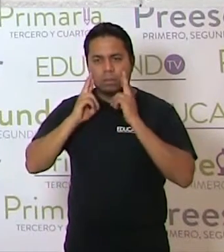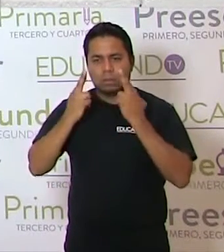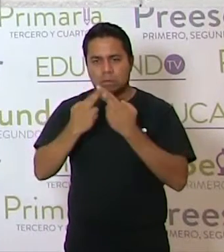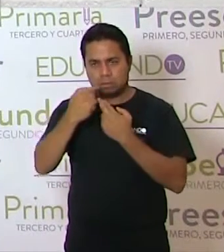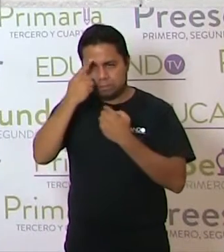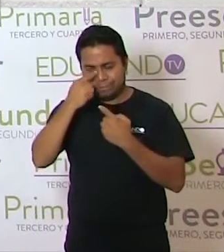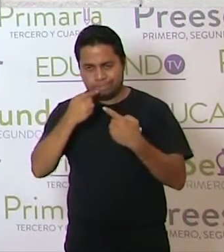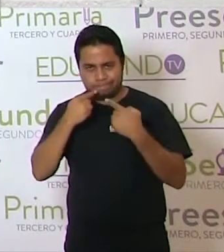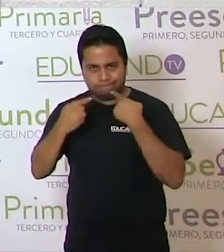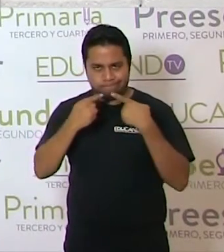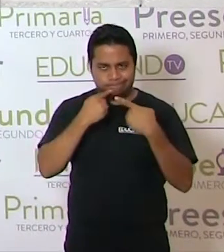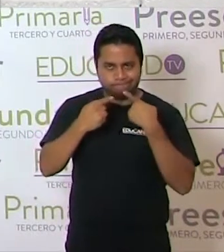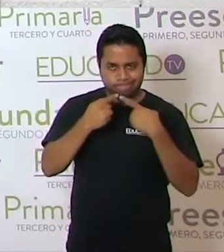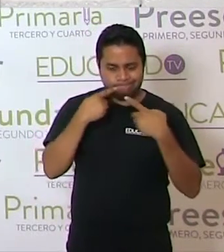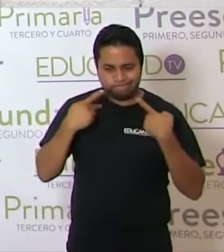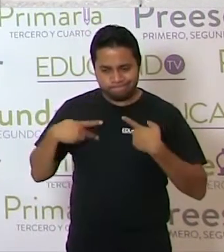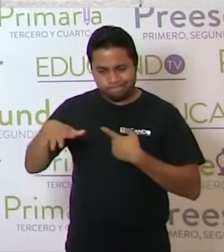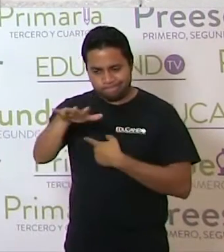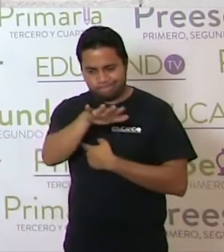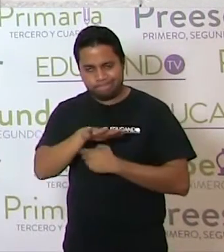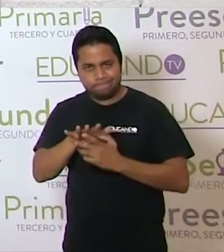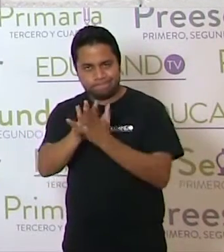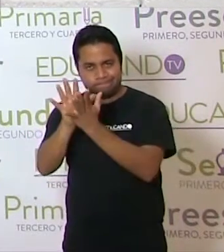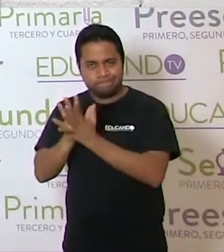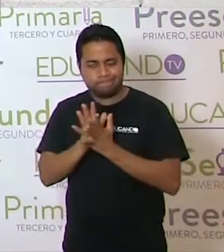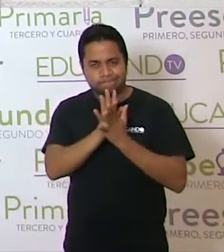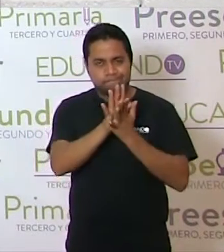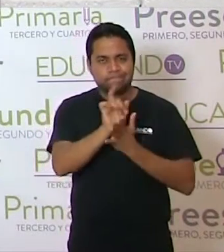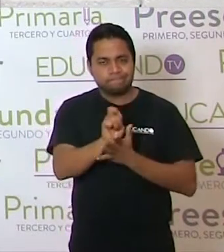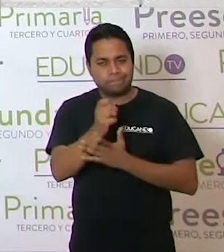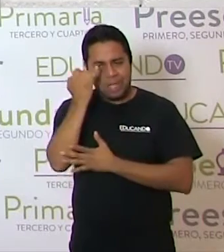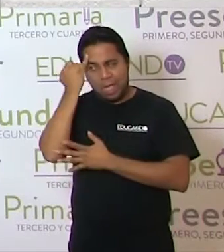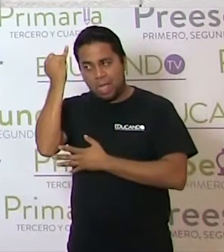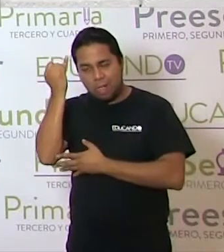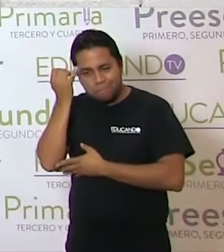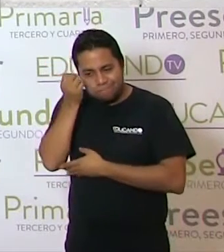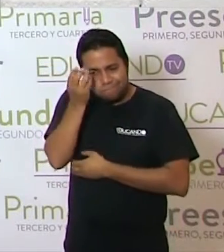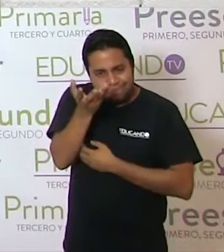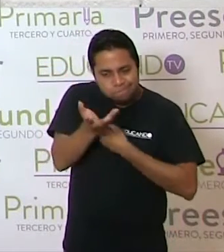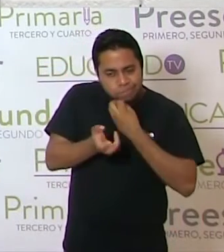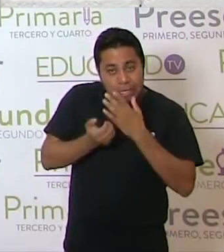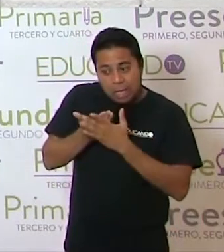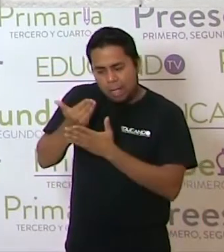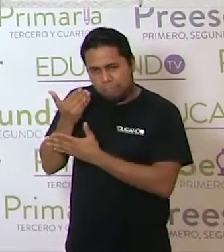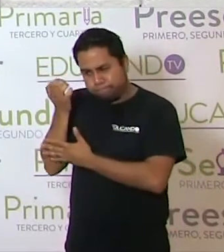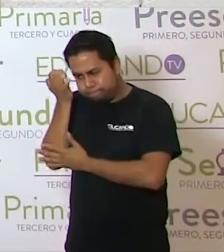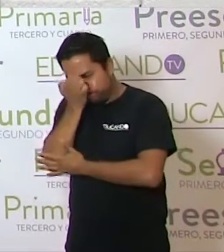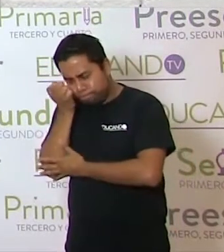los panelistas expresan su idea razonada